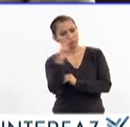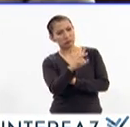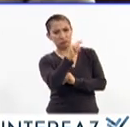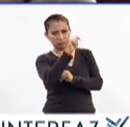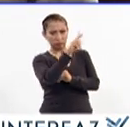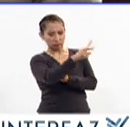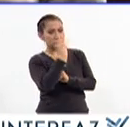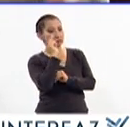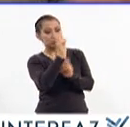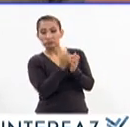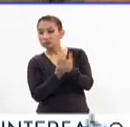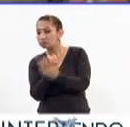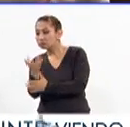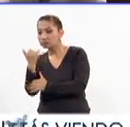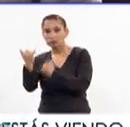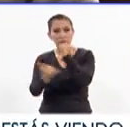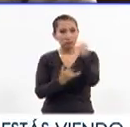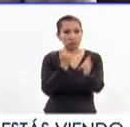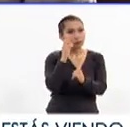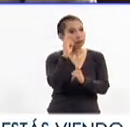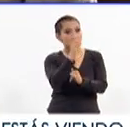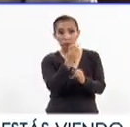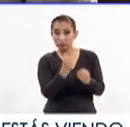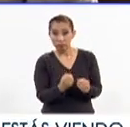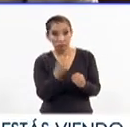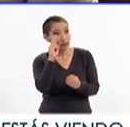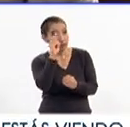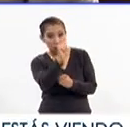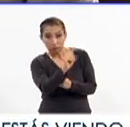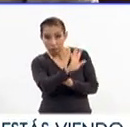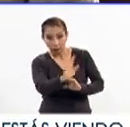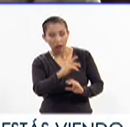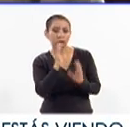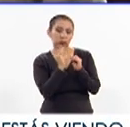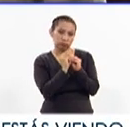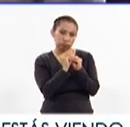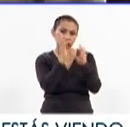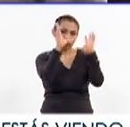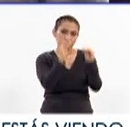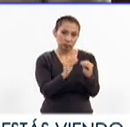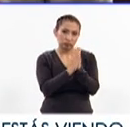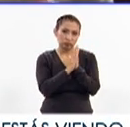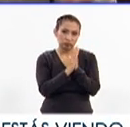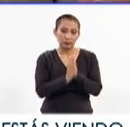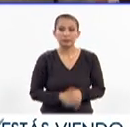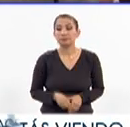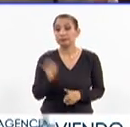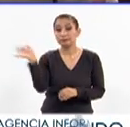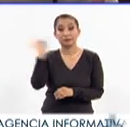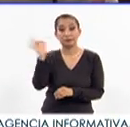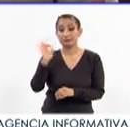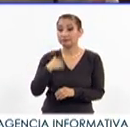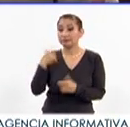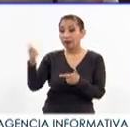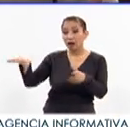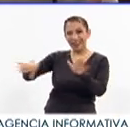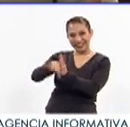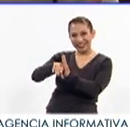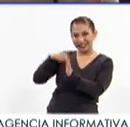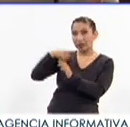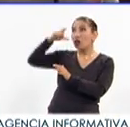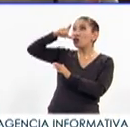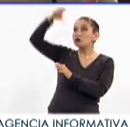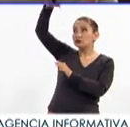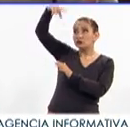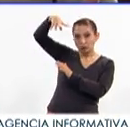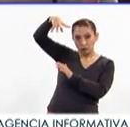la televisión y vas a salir a jugar y ya no vas a ocupar ver la televisión, pues apágala, ¿no? Si no vas a estar en una